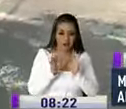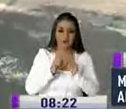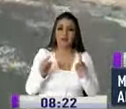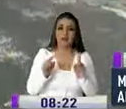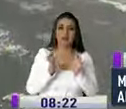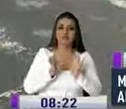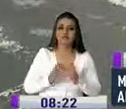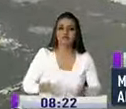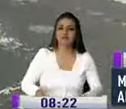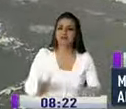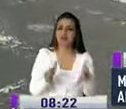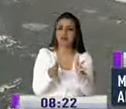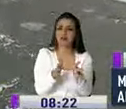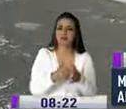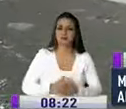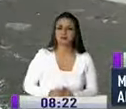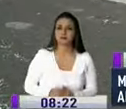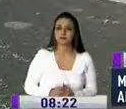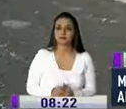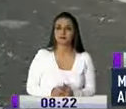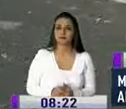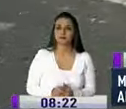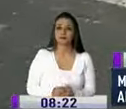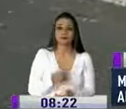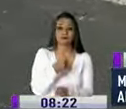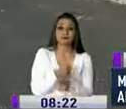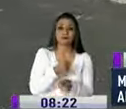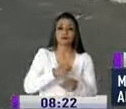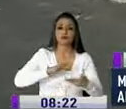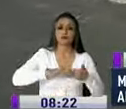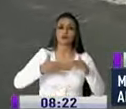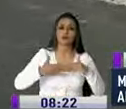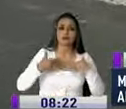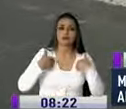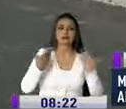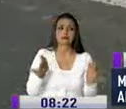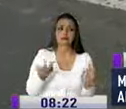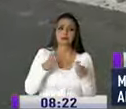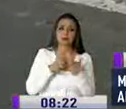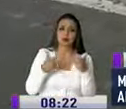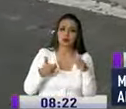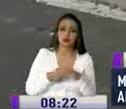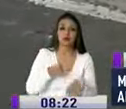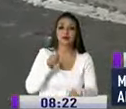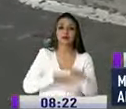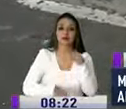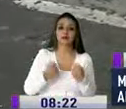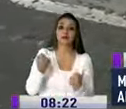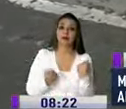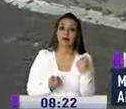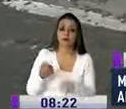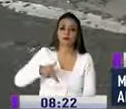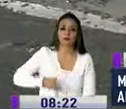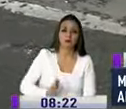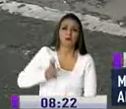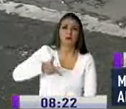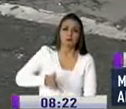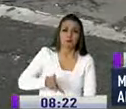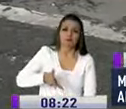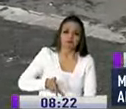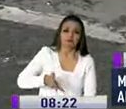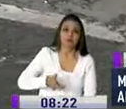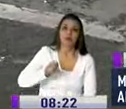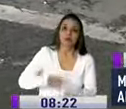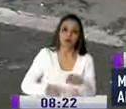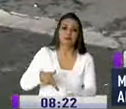dar respuesta al asunto. Entonces aquí la comunidad está complicada, se han dañado carros, autos, han quedado dañados acá y